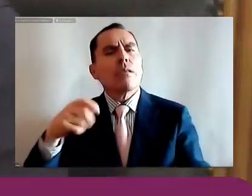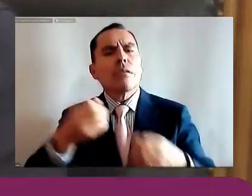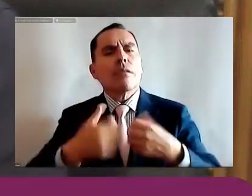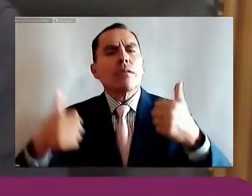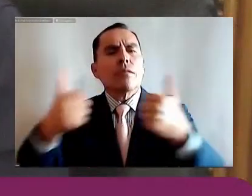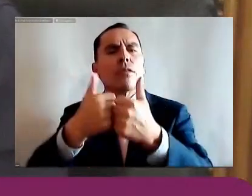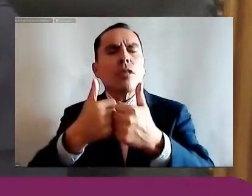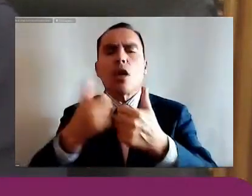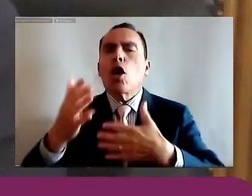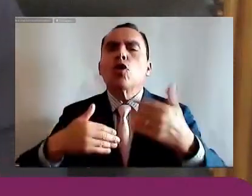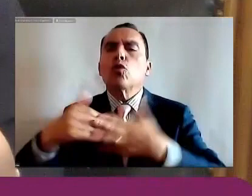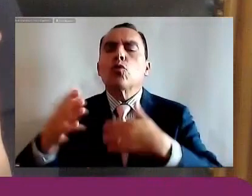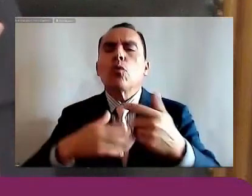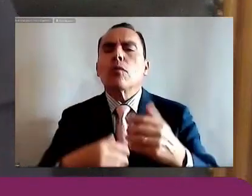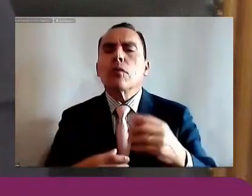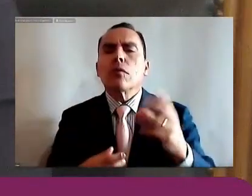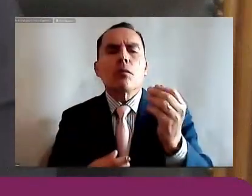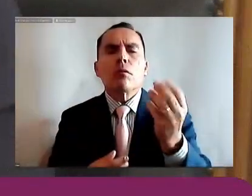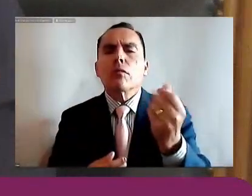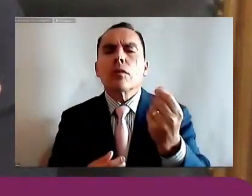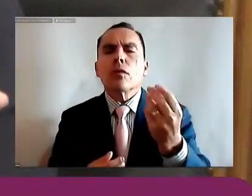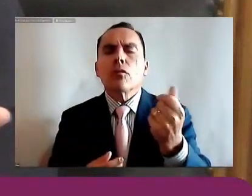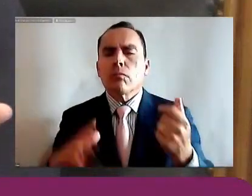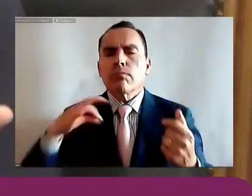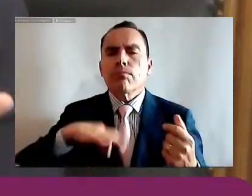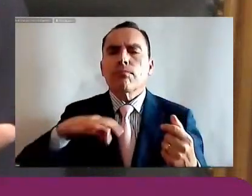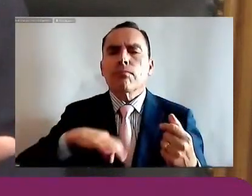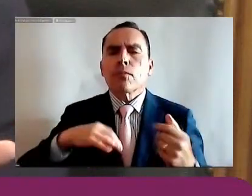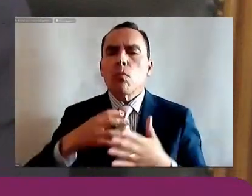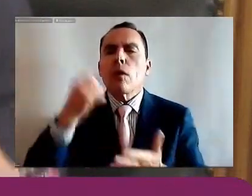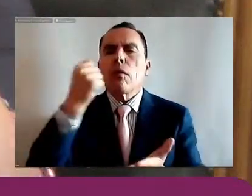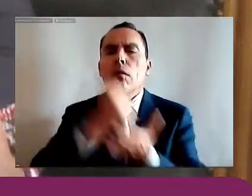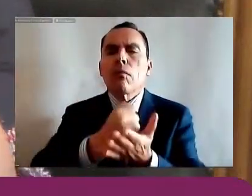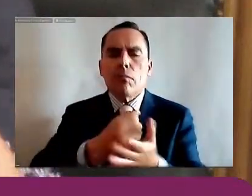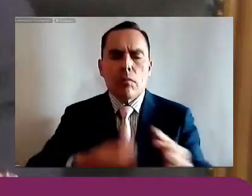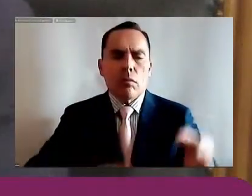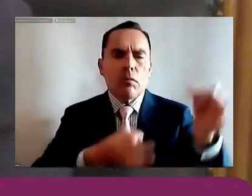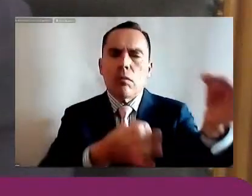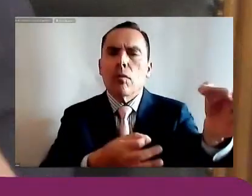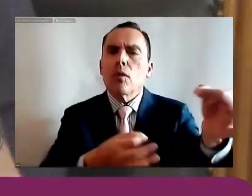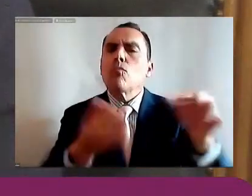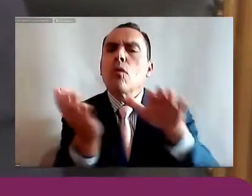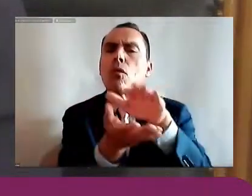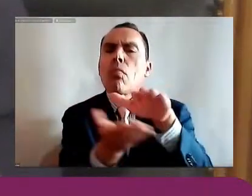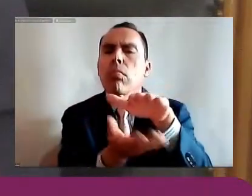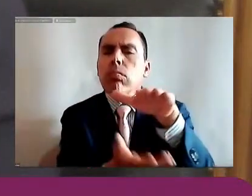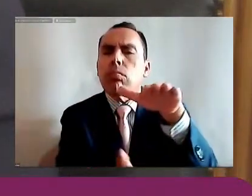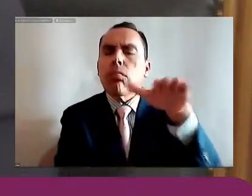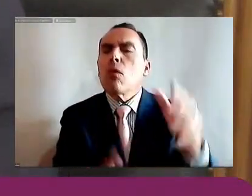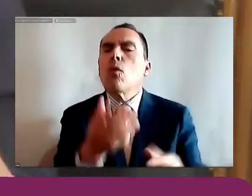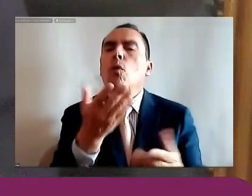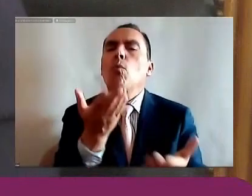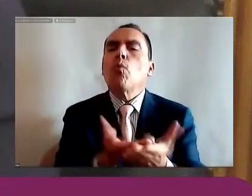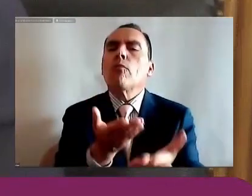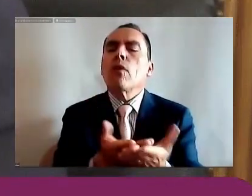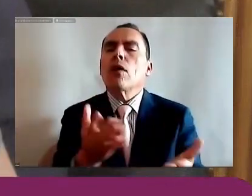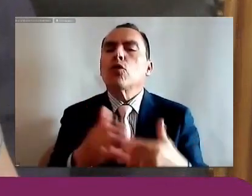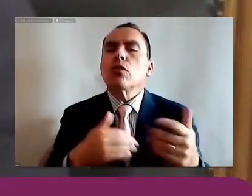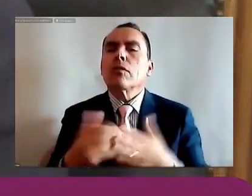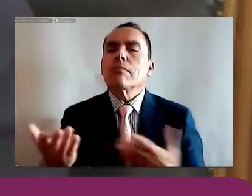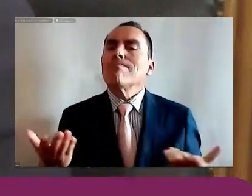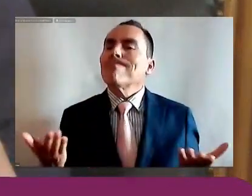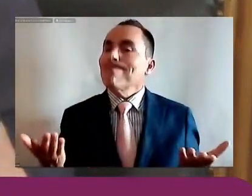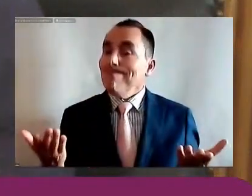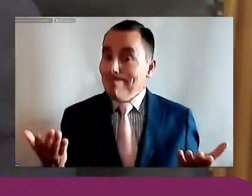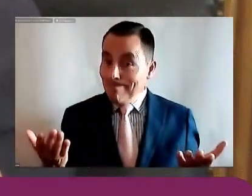sus liquidaciones de sueldo? Y ahí el estándar probatorio se vuelve clave. Vamos a quedarnos, obviamente, en